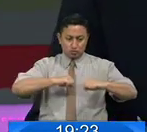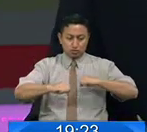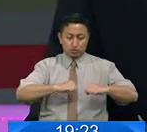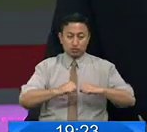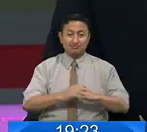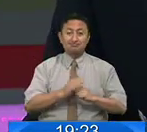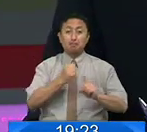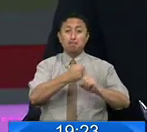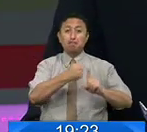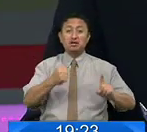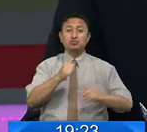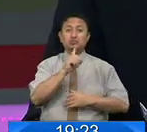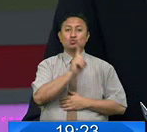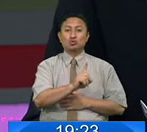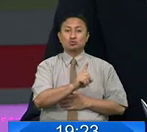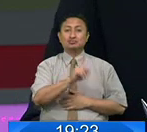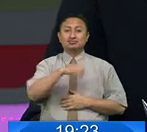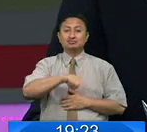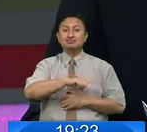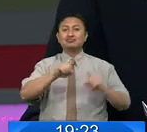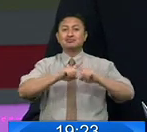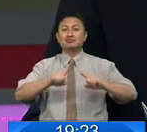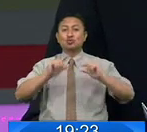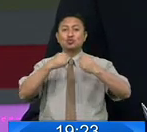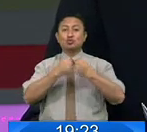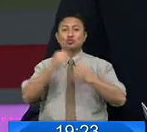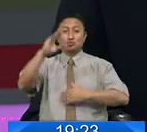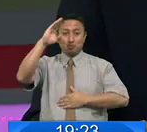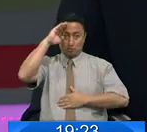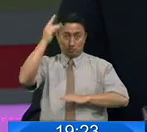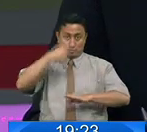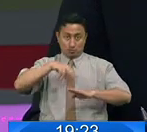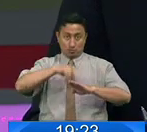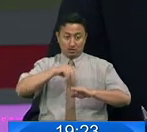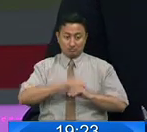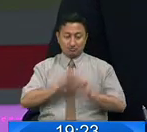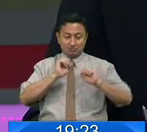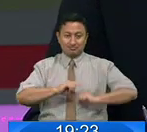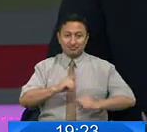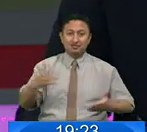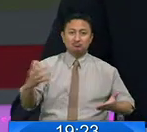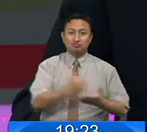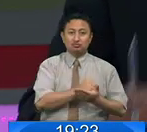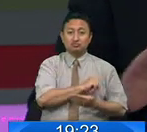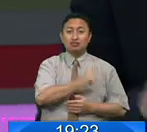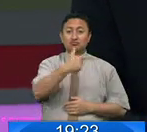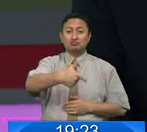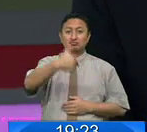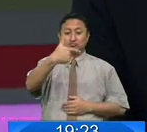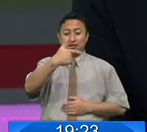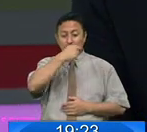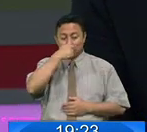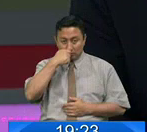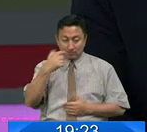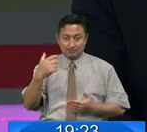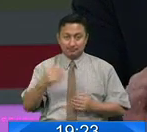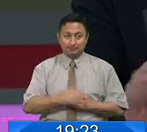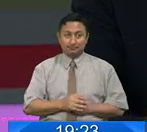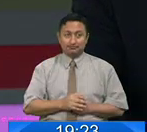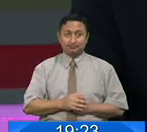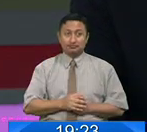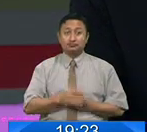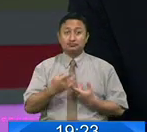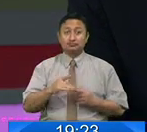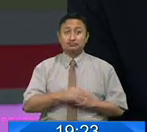denominado impacto uno donde trabajaron varias unidades de la publicidad nacional logrando el decomiso de armas de fuego sustancias ilícitas y